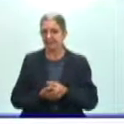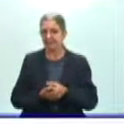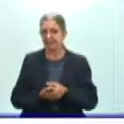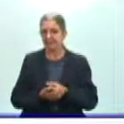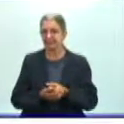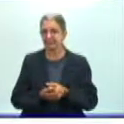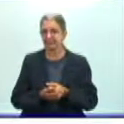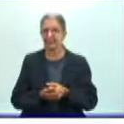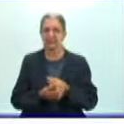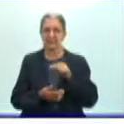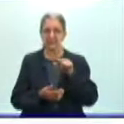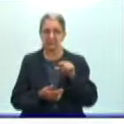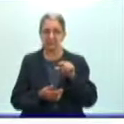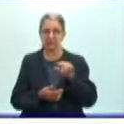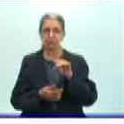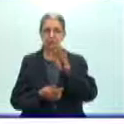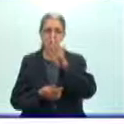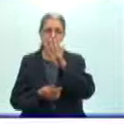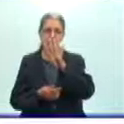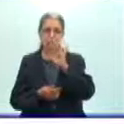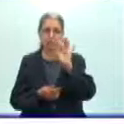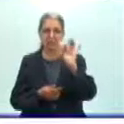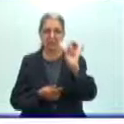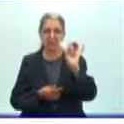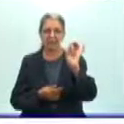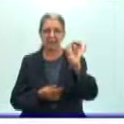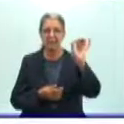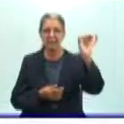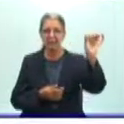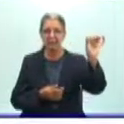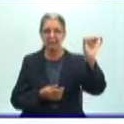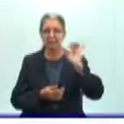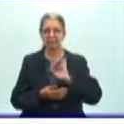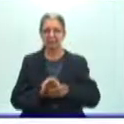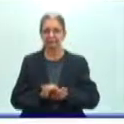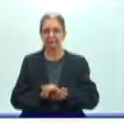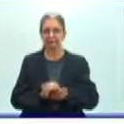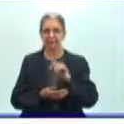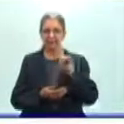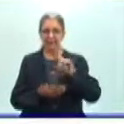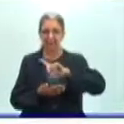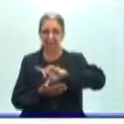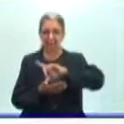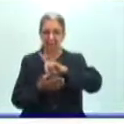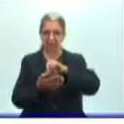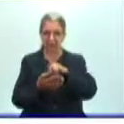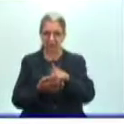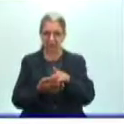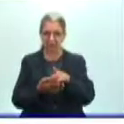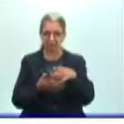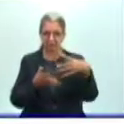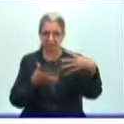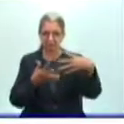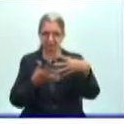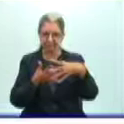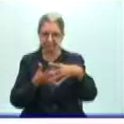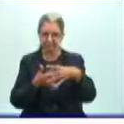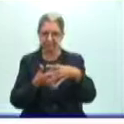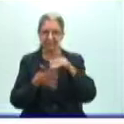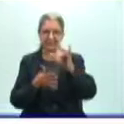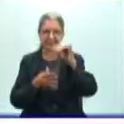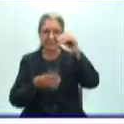40 grados. Pero este arco le corresponde al ángulo